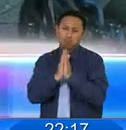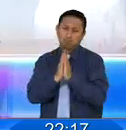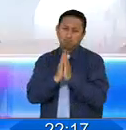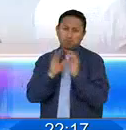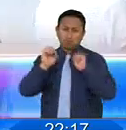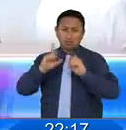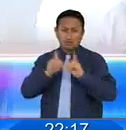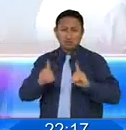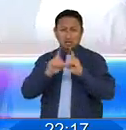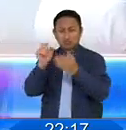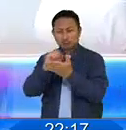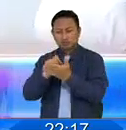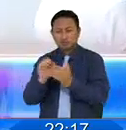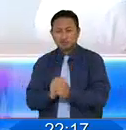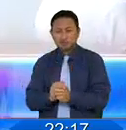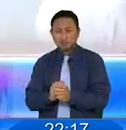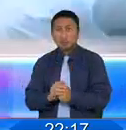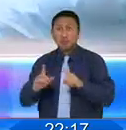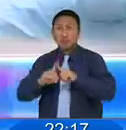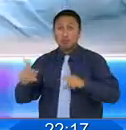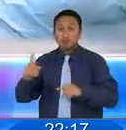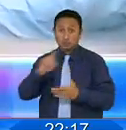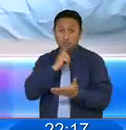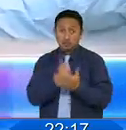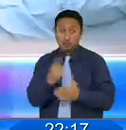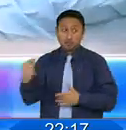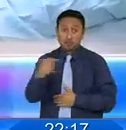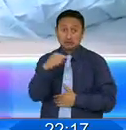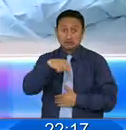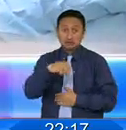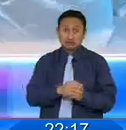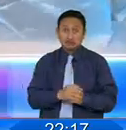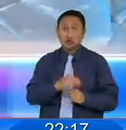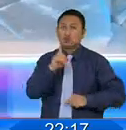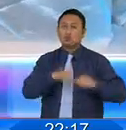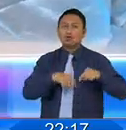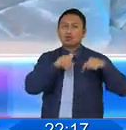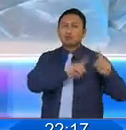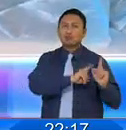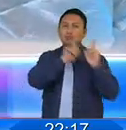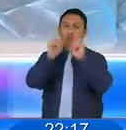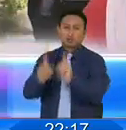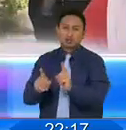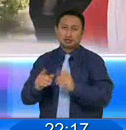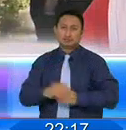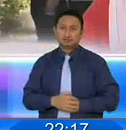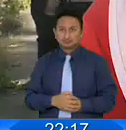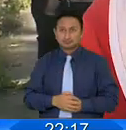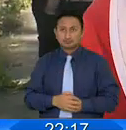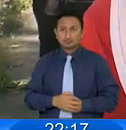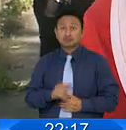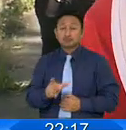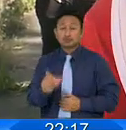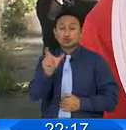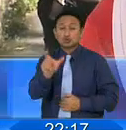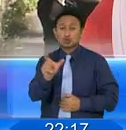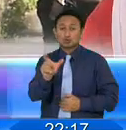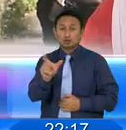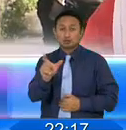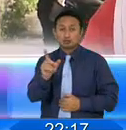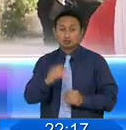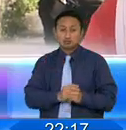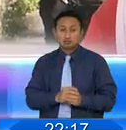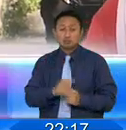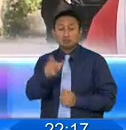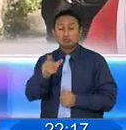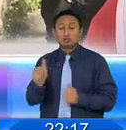siempre y cuando se encuentre en estado de vulnerabilidad y tenga impedimentos para movilizarse. Con los documentos habilitantes, en este caso, si es una